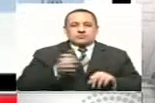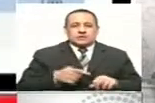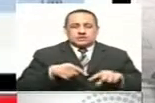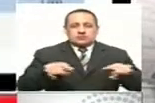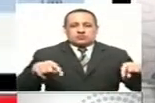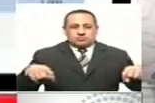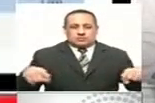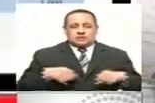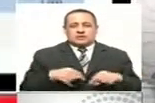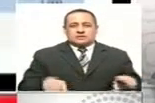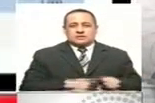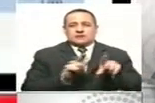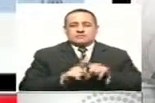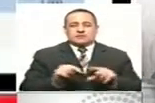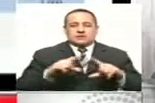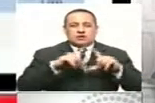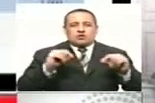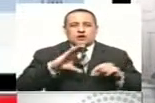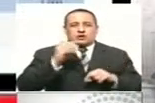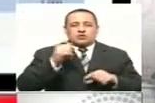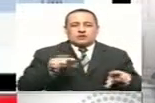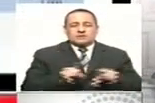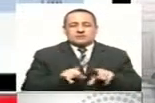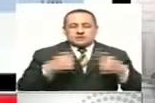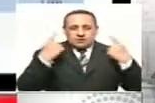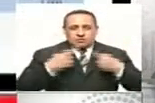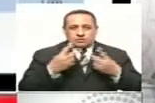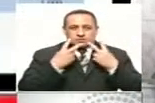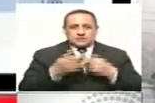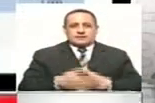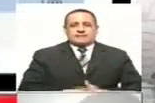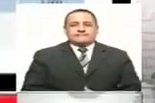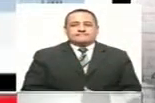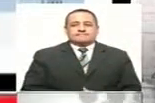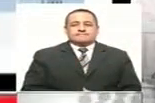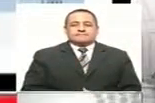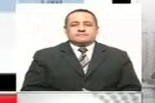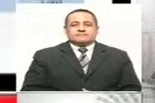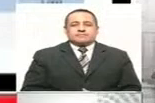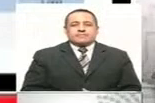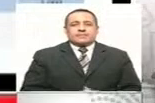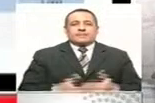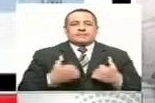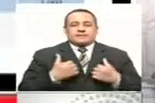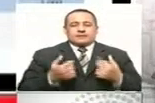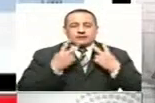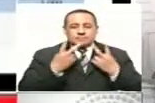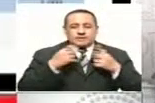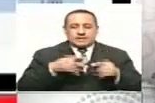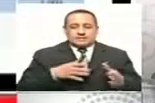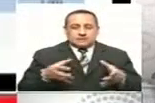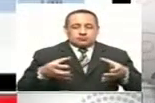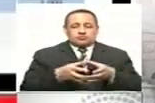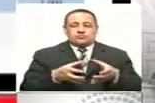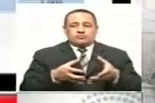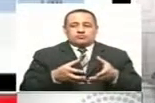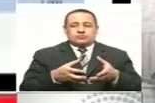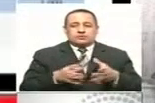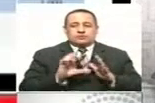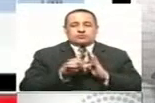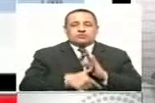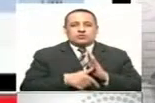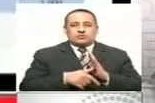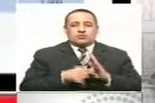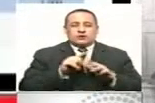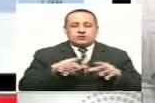hectáreas erradicadas de coca para fines ilícitos. Entonces, eso sería en este sector. Y luego